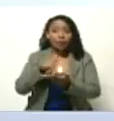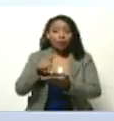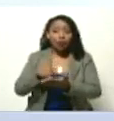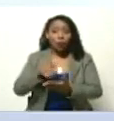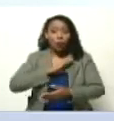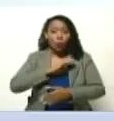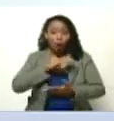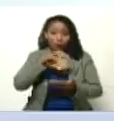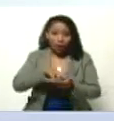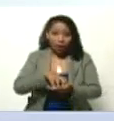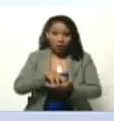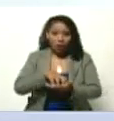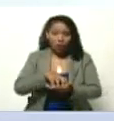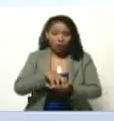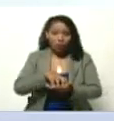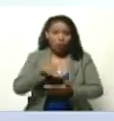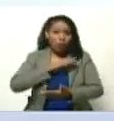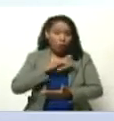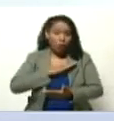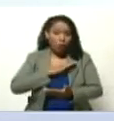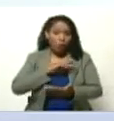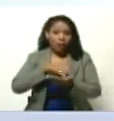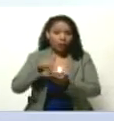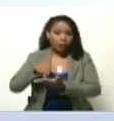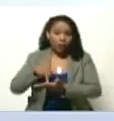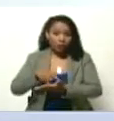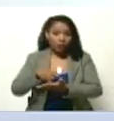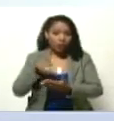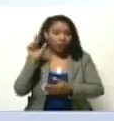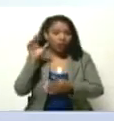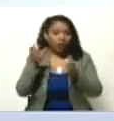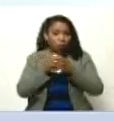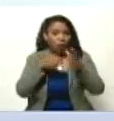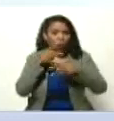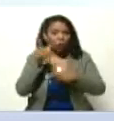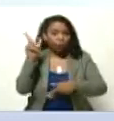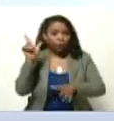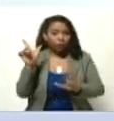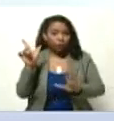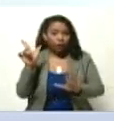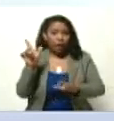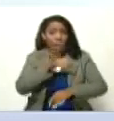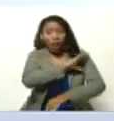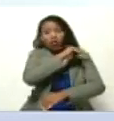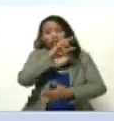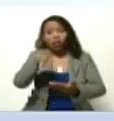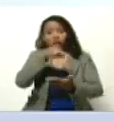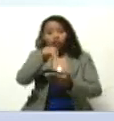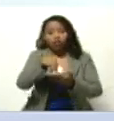estado es miembro nato. Ahora, el equipo, la dirección nacional considera que